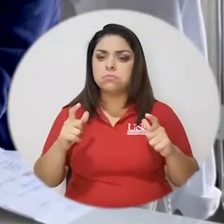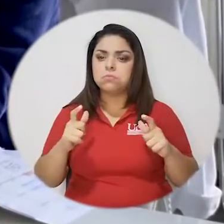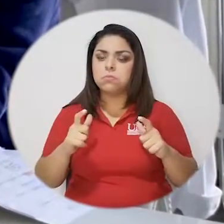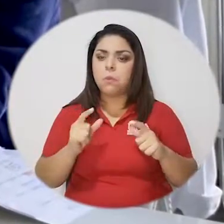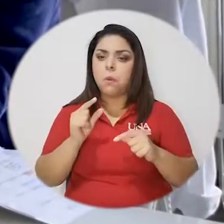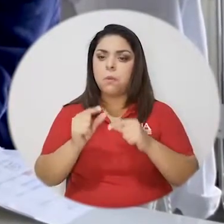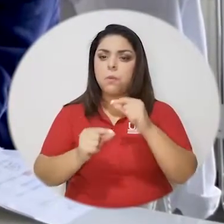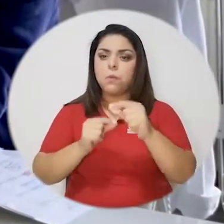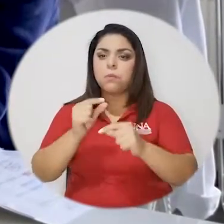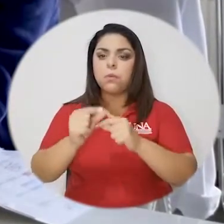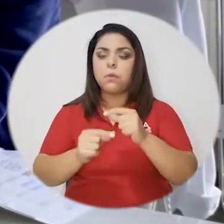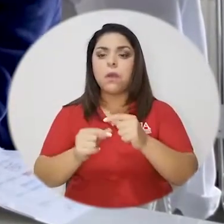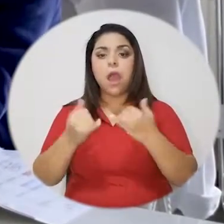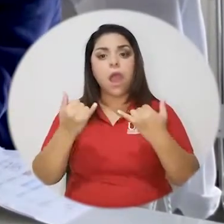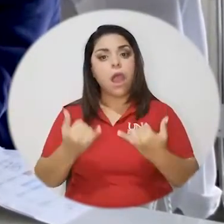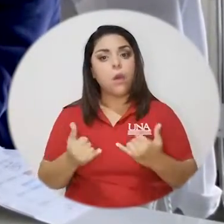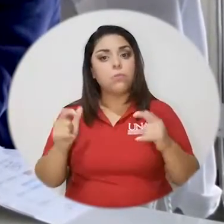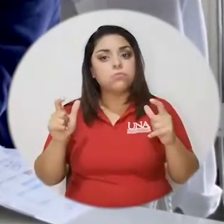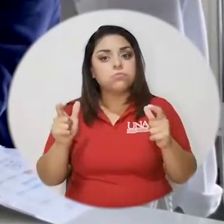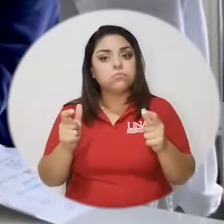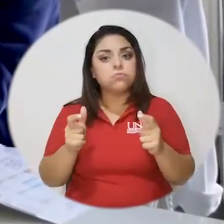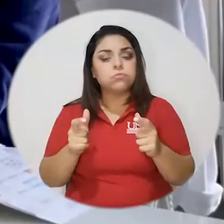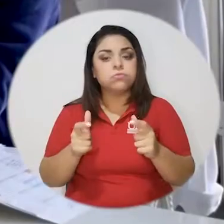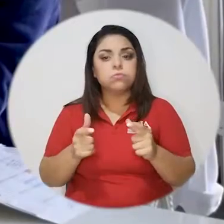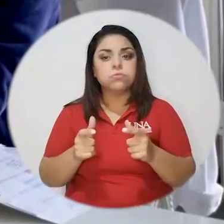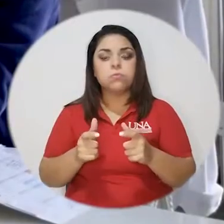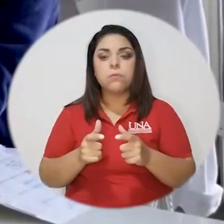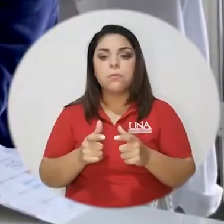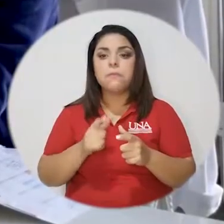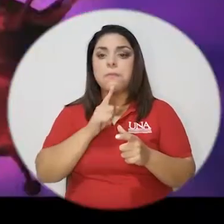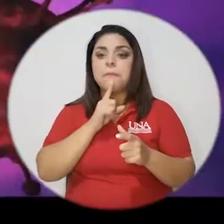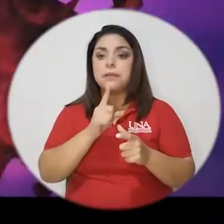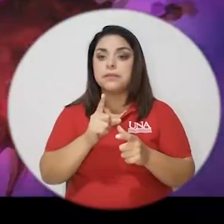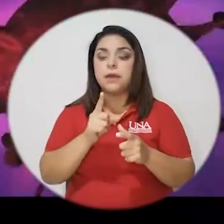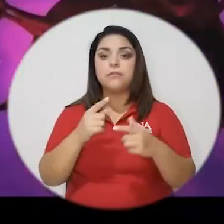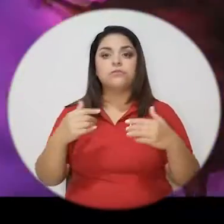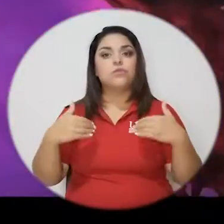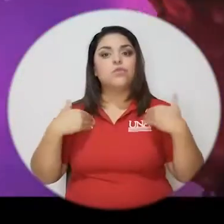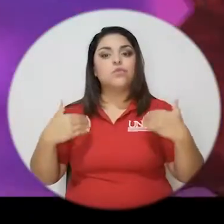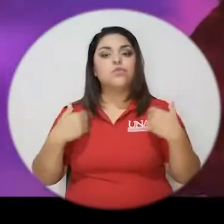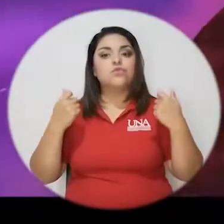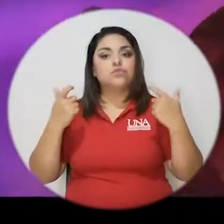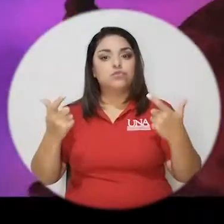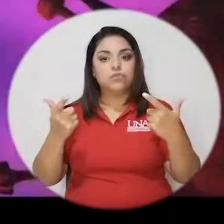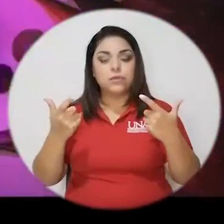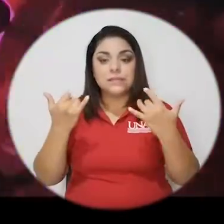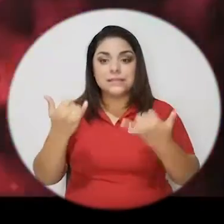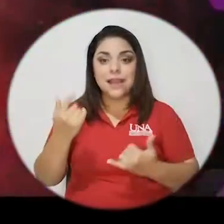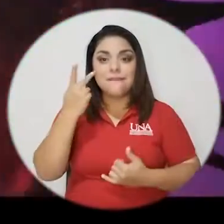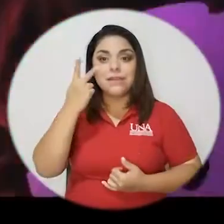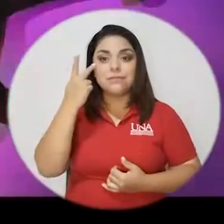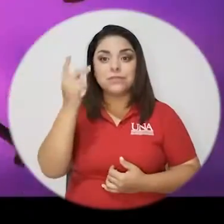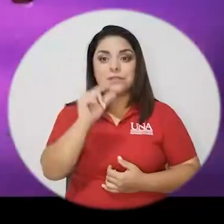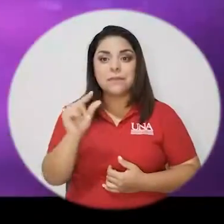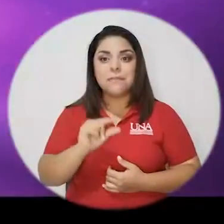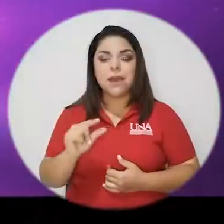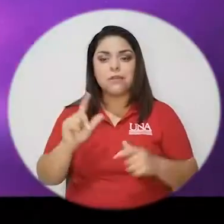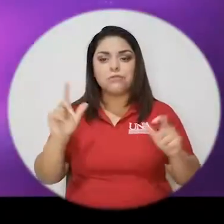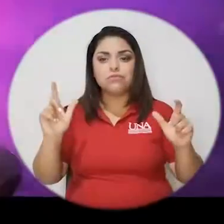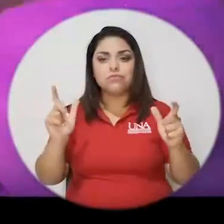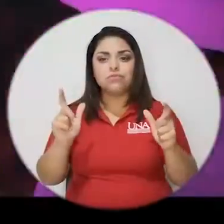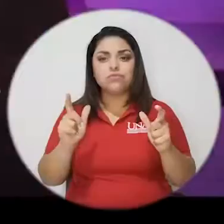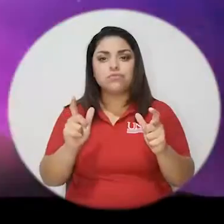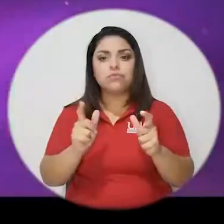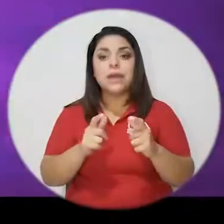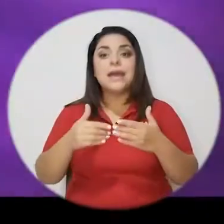casos hasta lo que tenemos, afortunadamente, a lo que hemos visto en las últimas semanas, con una reducción